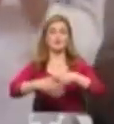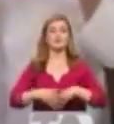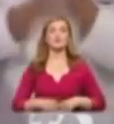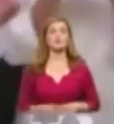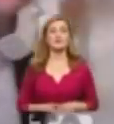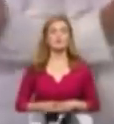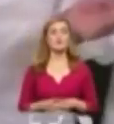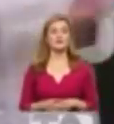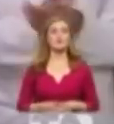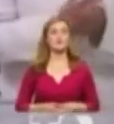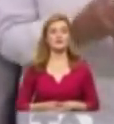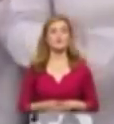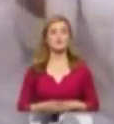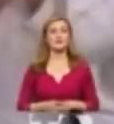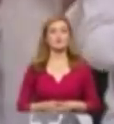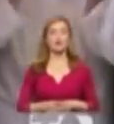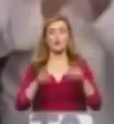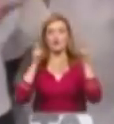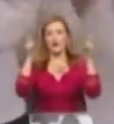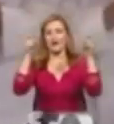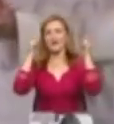Sudamericano.